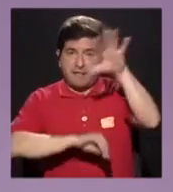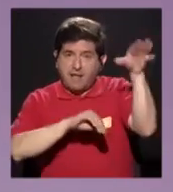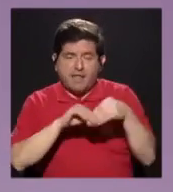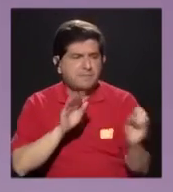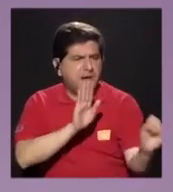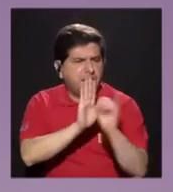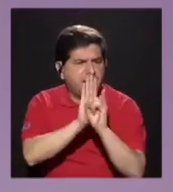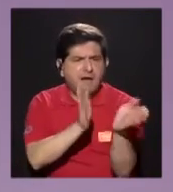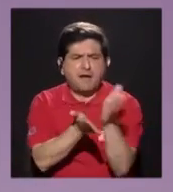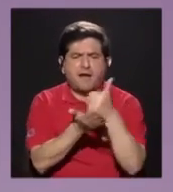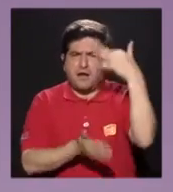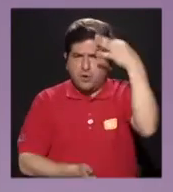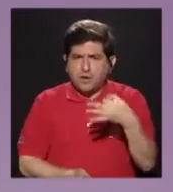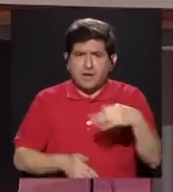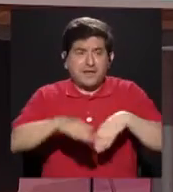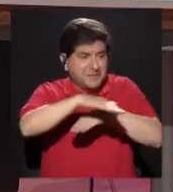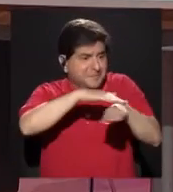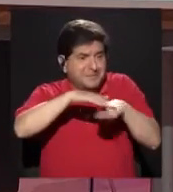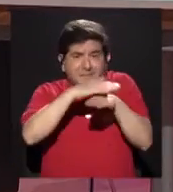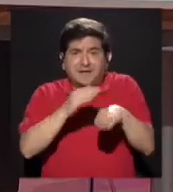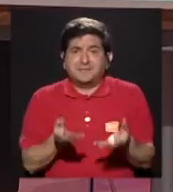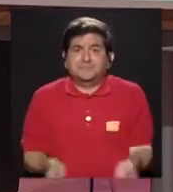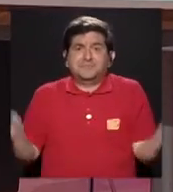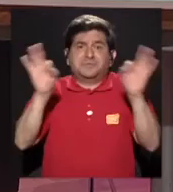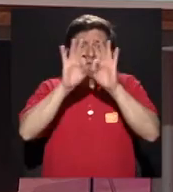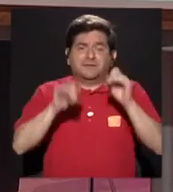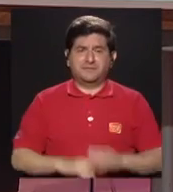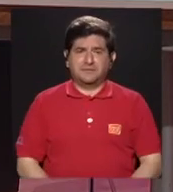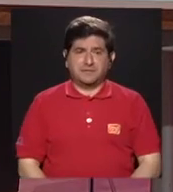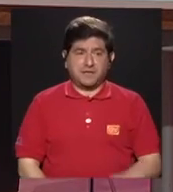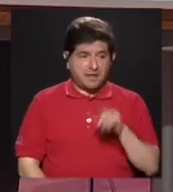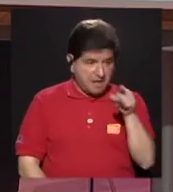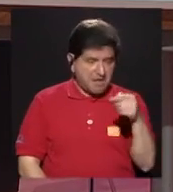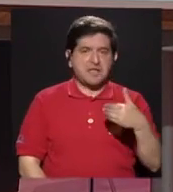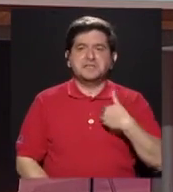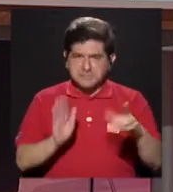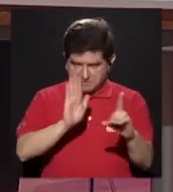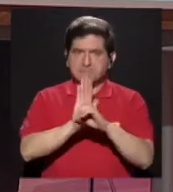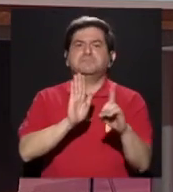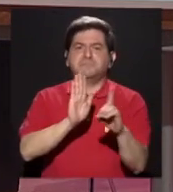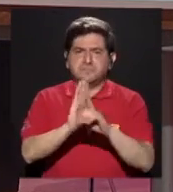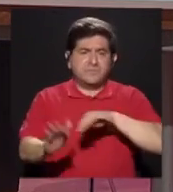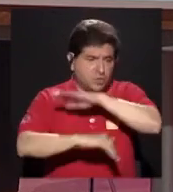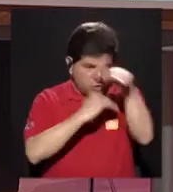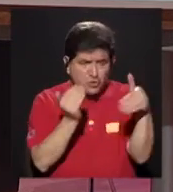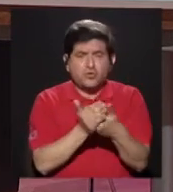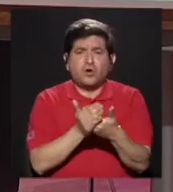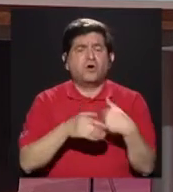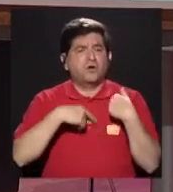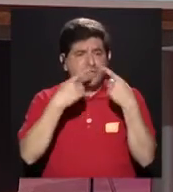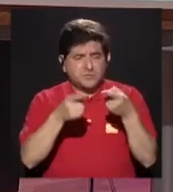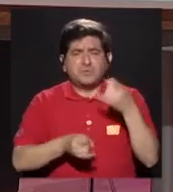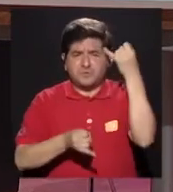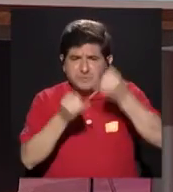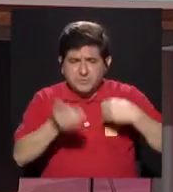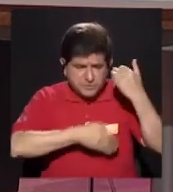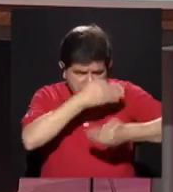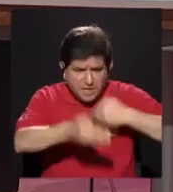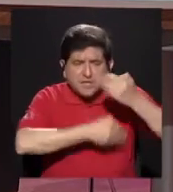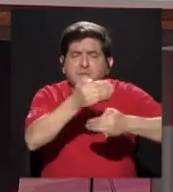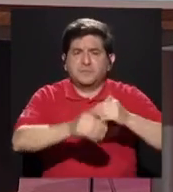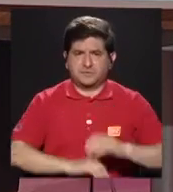identificar algo que nos parece muy básico que es que tienen derechos casi todas cuando vamos a los cierres de los procesos nos